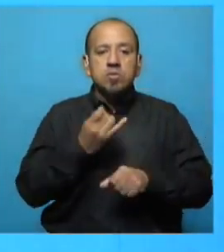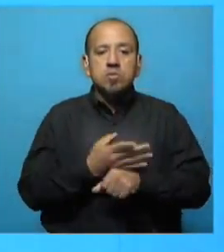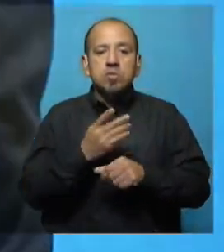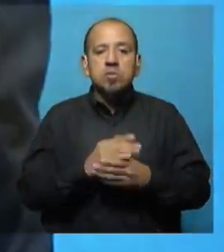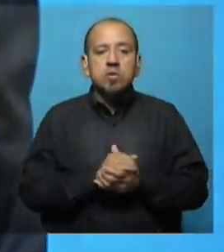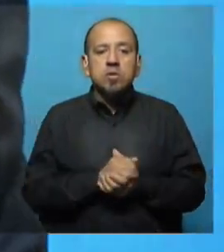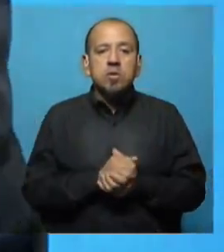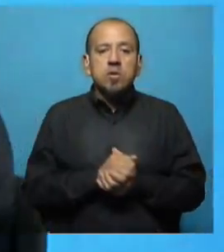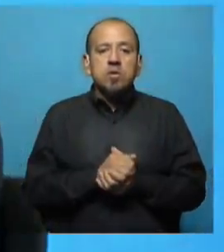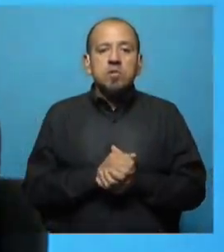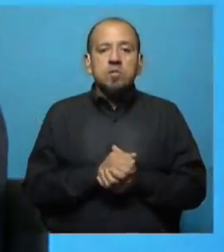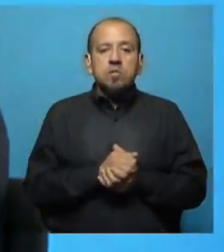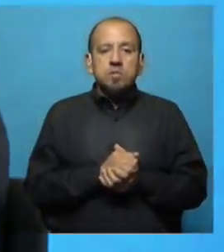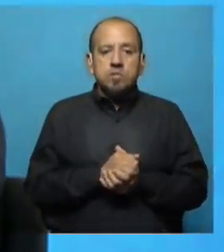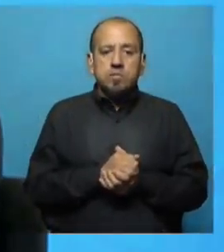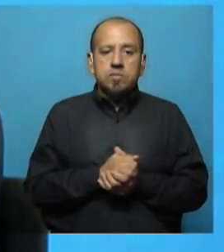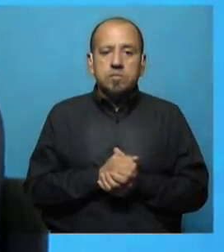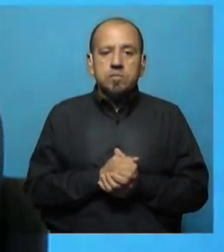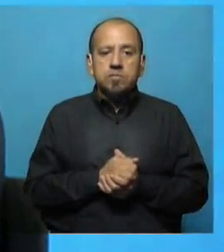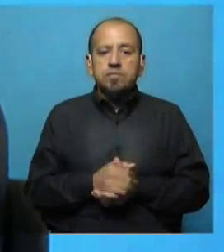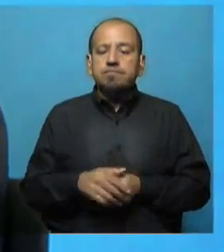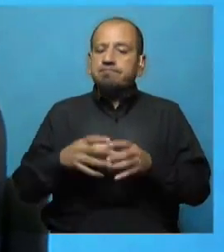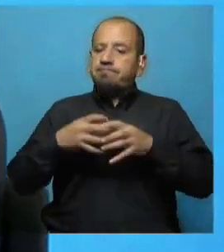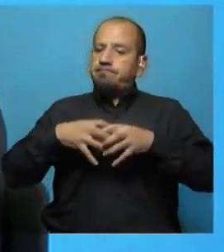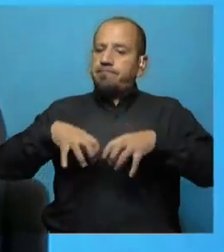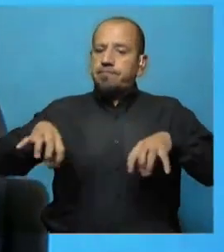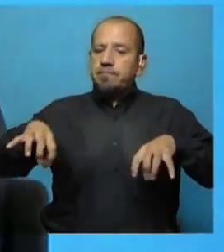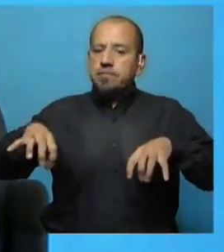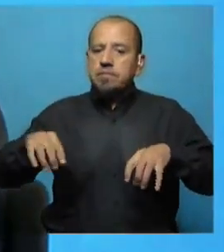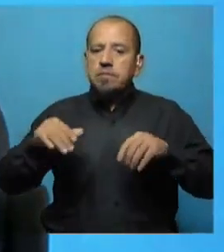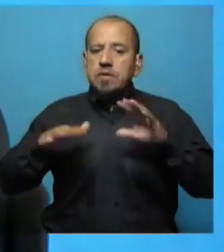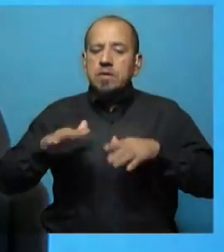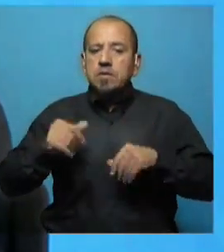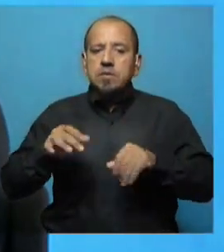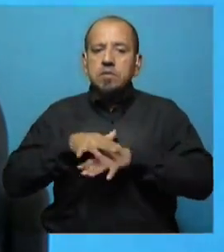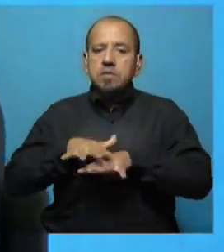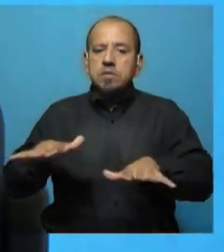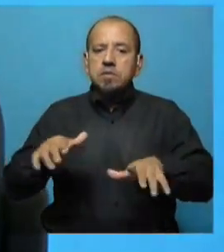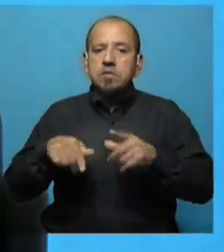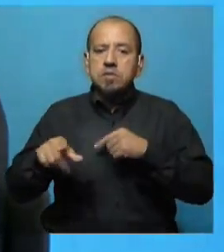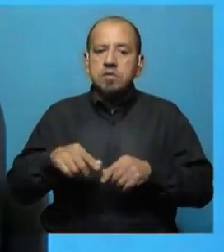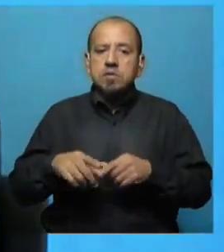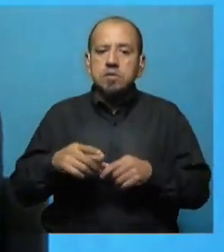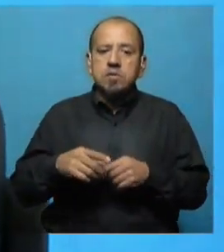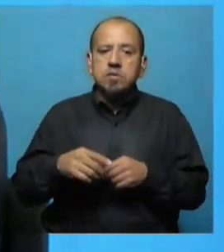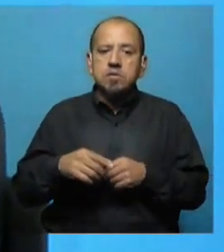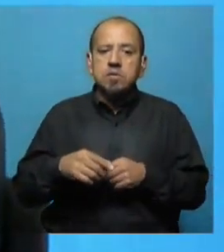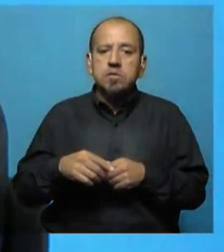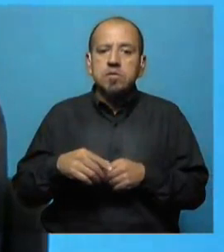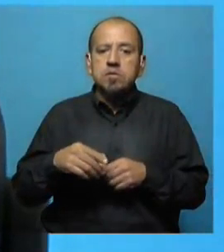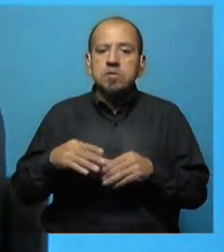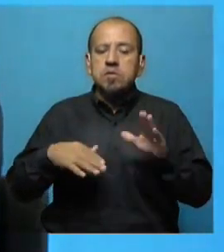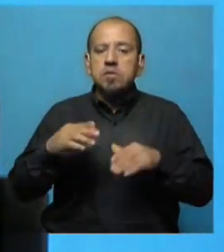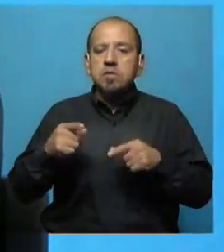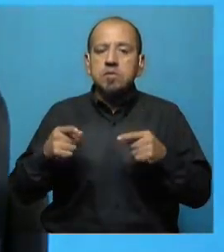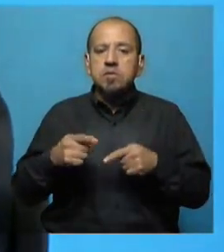cuánto te afecta Cómo llevas también la polarización que se genera a veces en las redes y los odiadores vos has tenido hablando de cruces